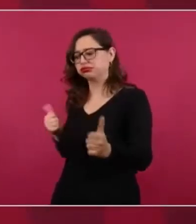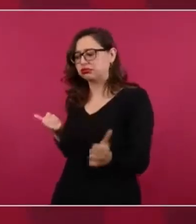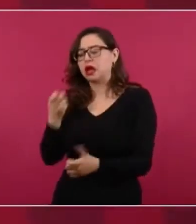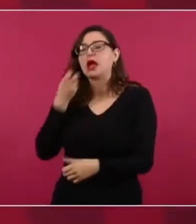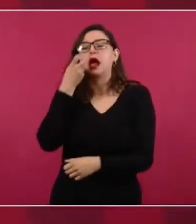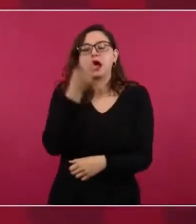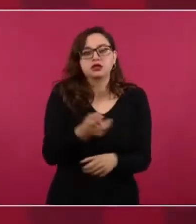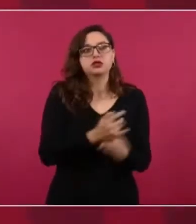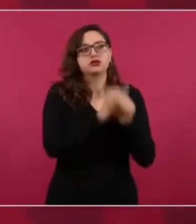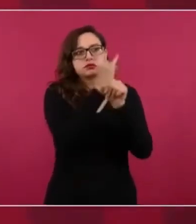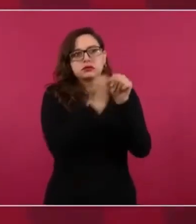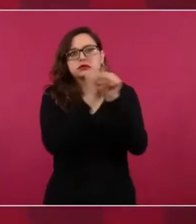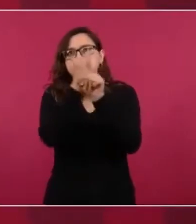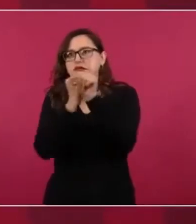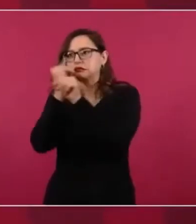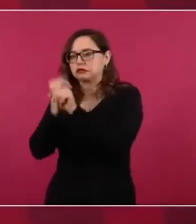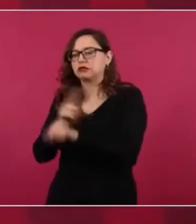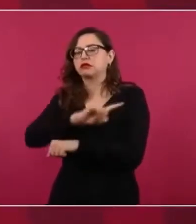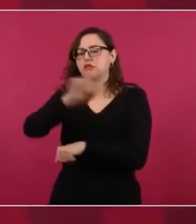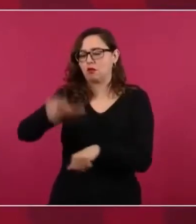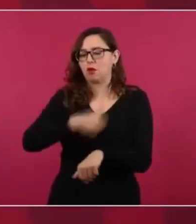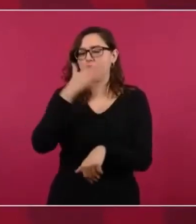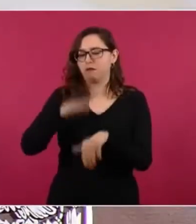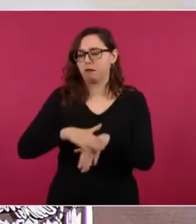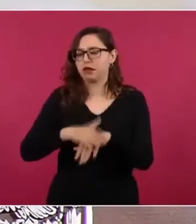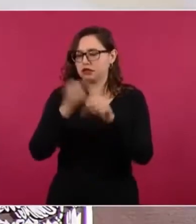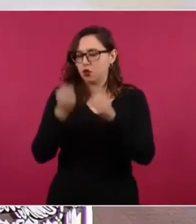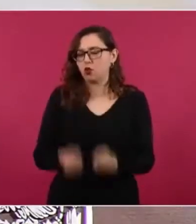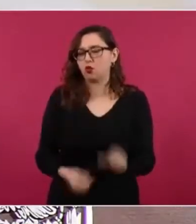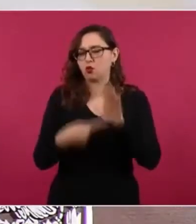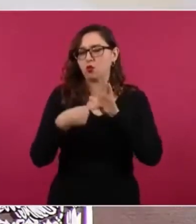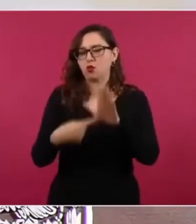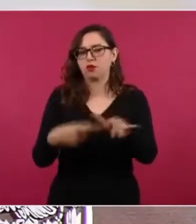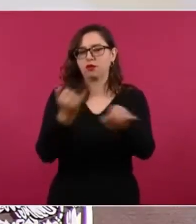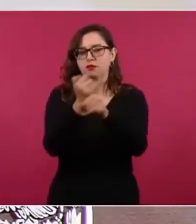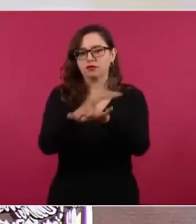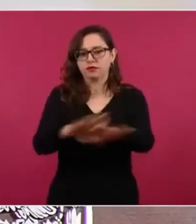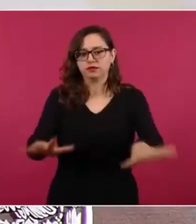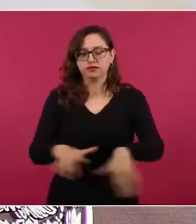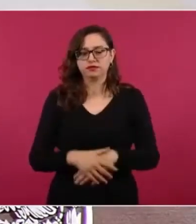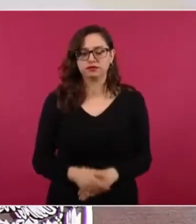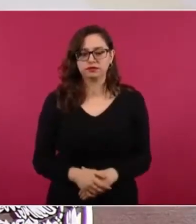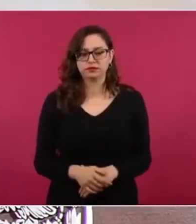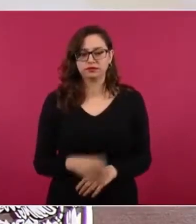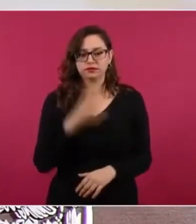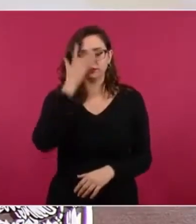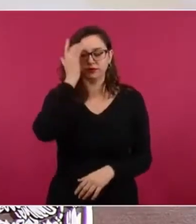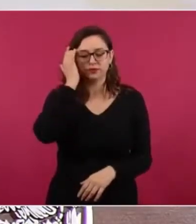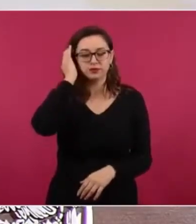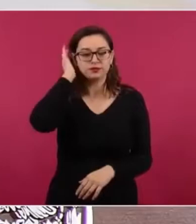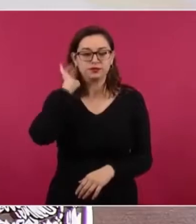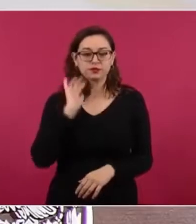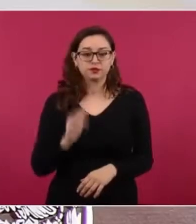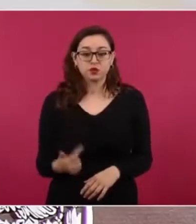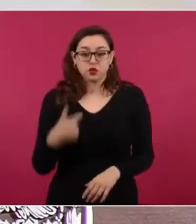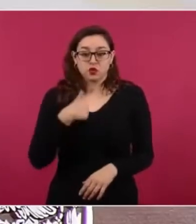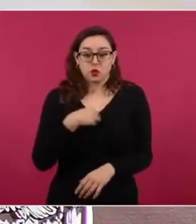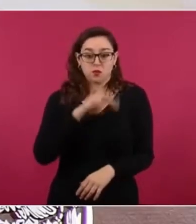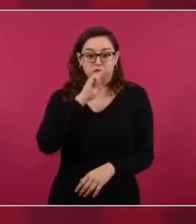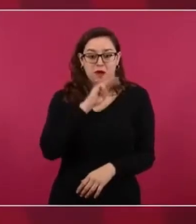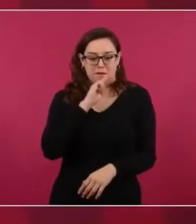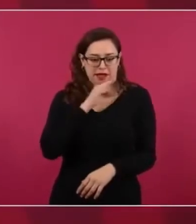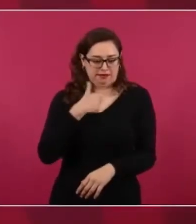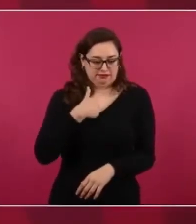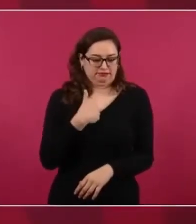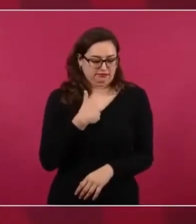los comentamos más adelante. Pero sí, y como madre de familia, vamos a contestar, ¿qué es lo que me interesa?